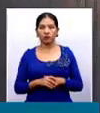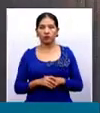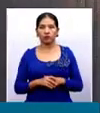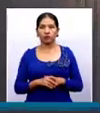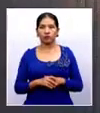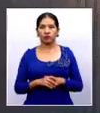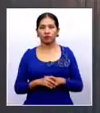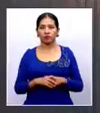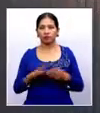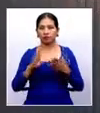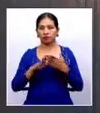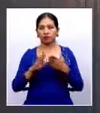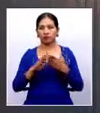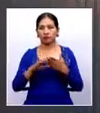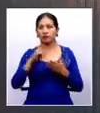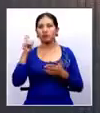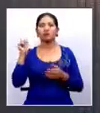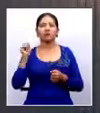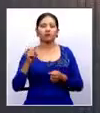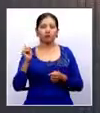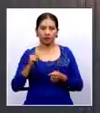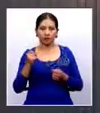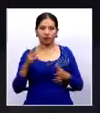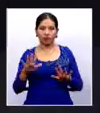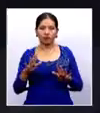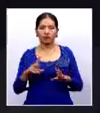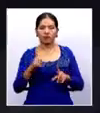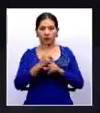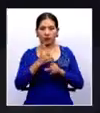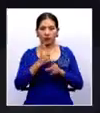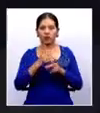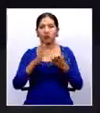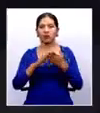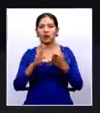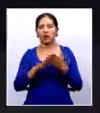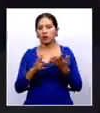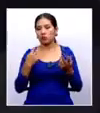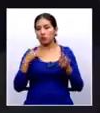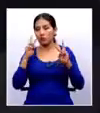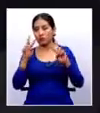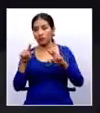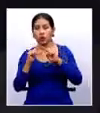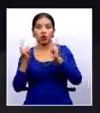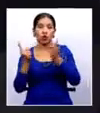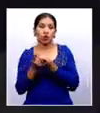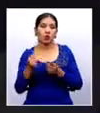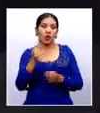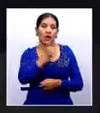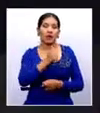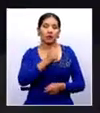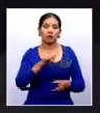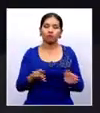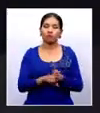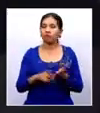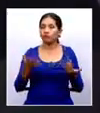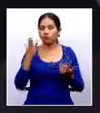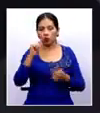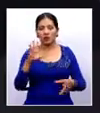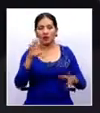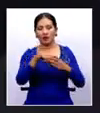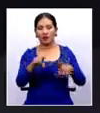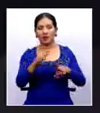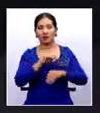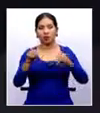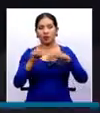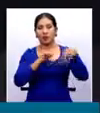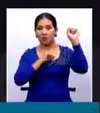Bueno, no sé si hemos perdido. Así es, lamento la posición de un grupo porque de verdad dentro del movimiento al socialismo las